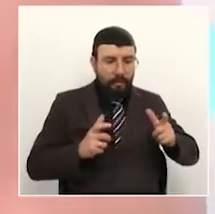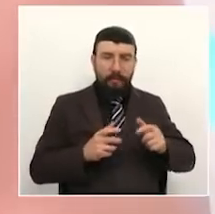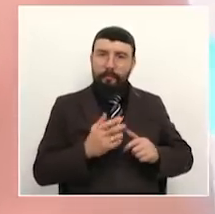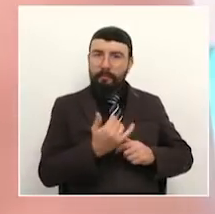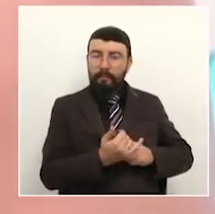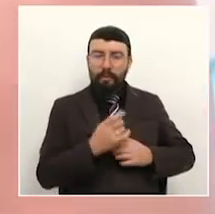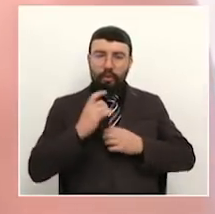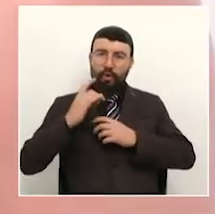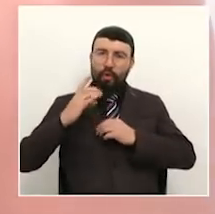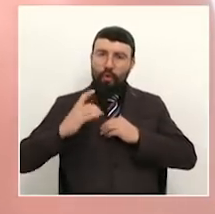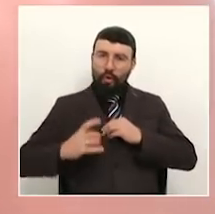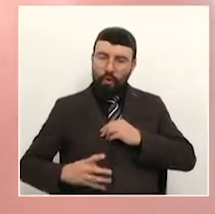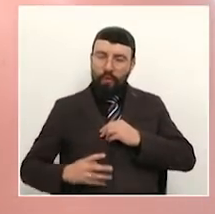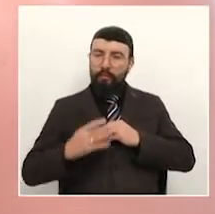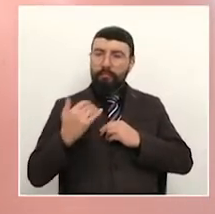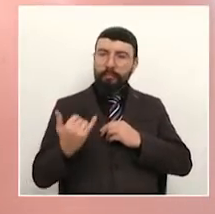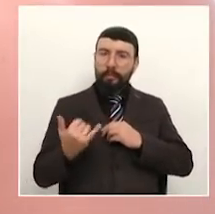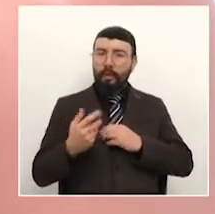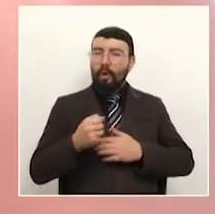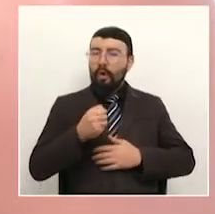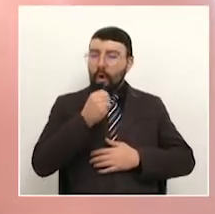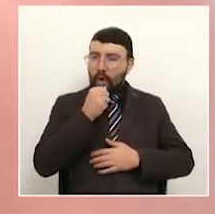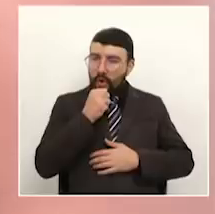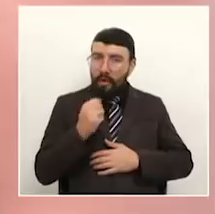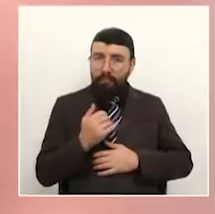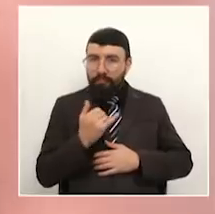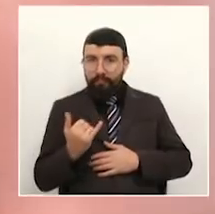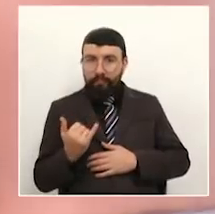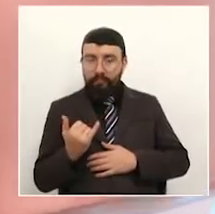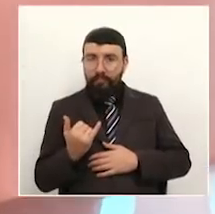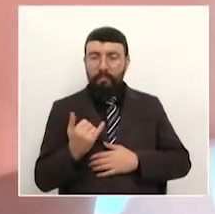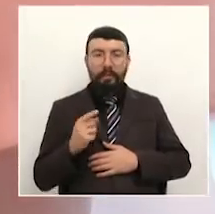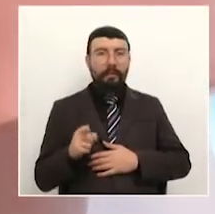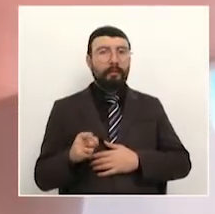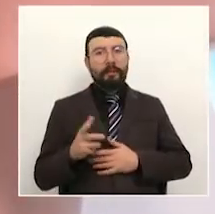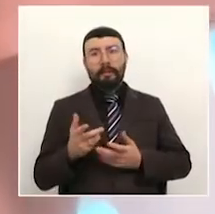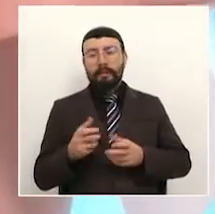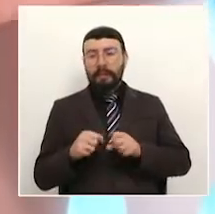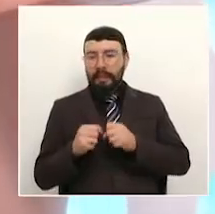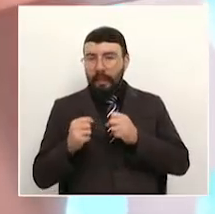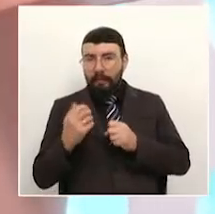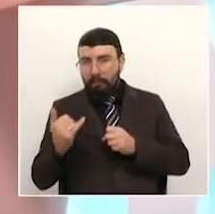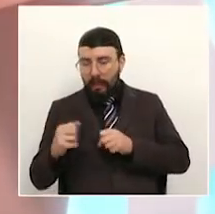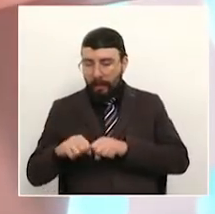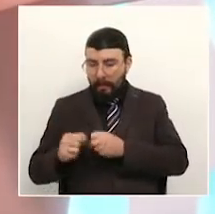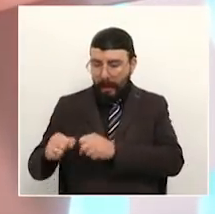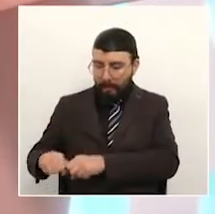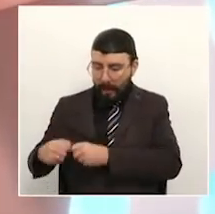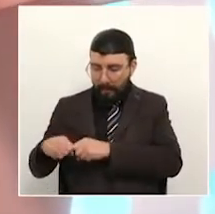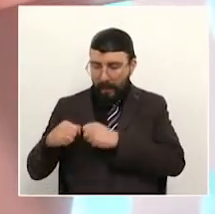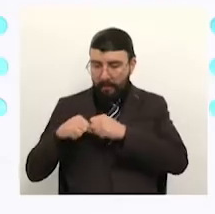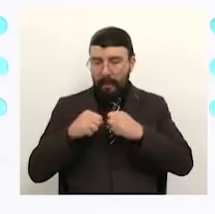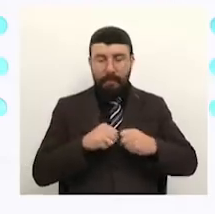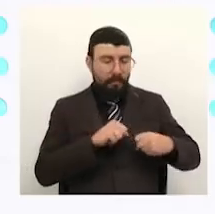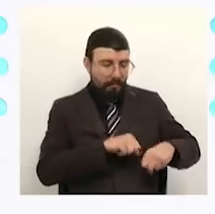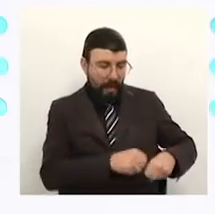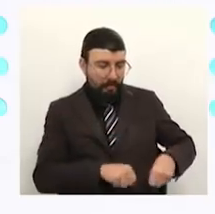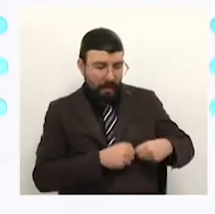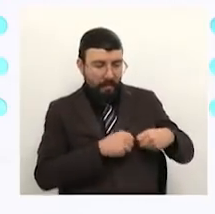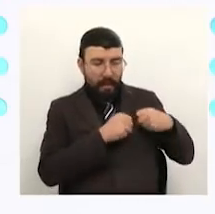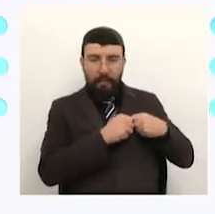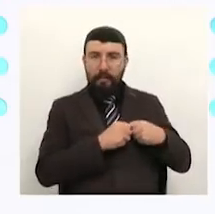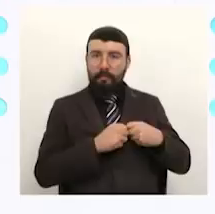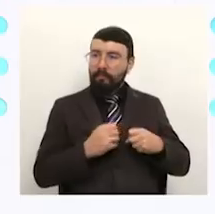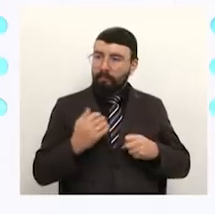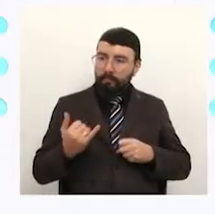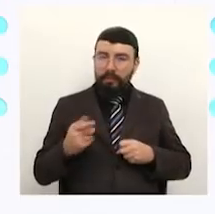y molestia acá y la tos de esta zona como daño en estas últimas porciones esas porciones cuando se inflaman y se produce una